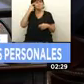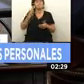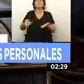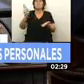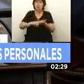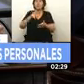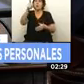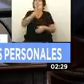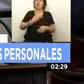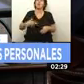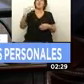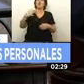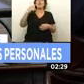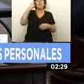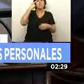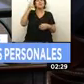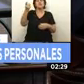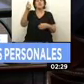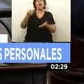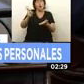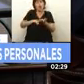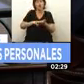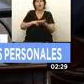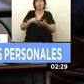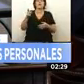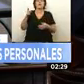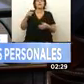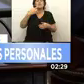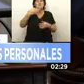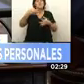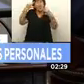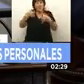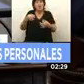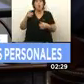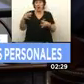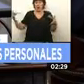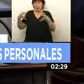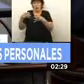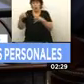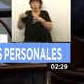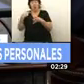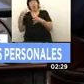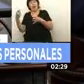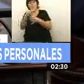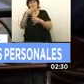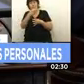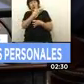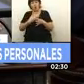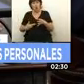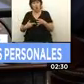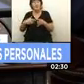tiene que replantearse las cosas y yo creo que el deber de posición que es representar una